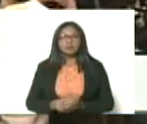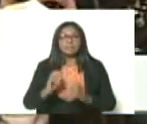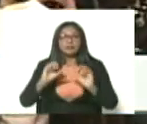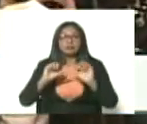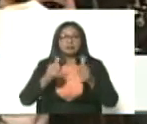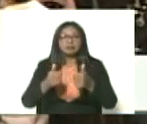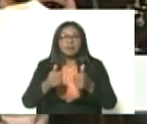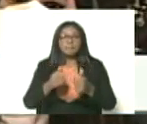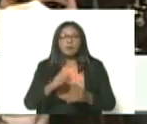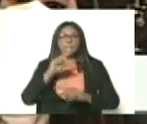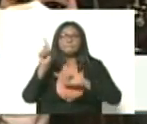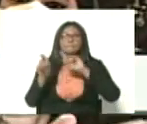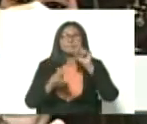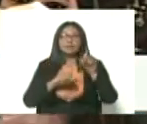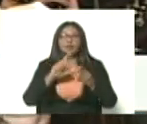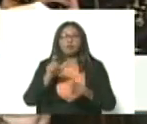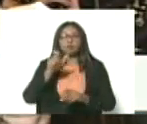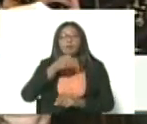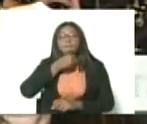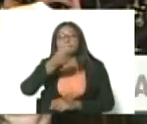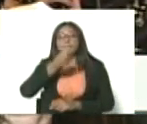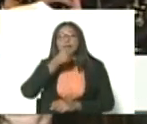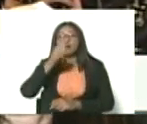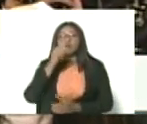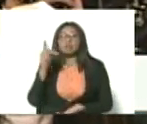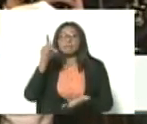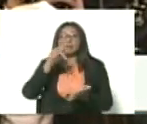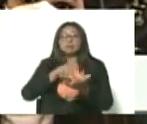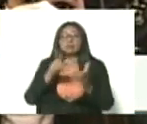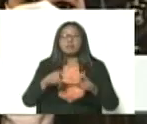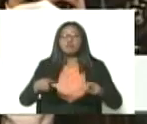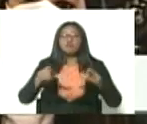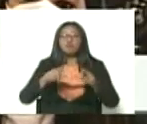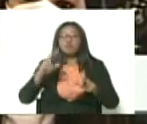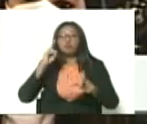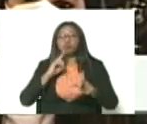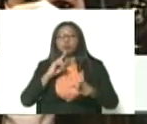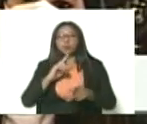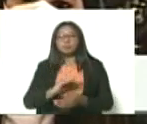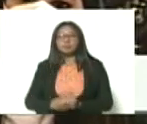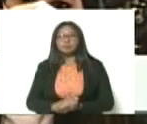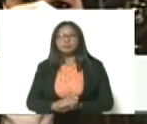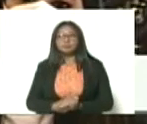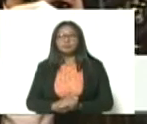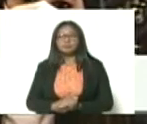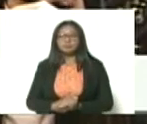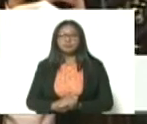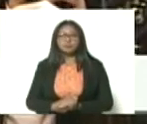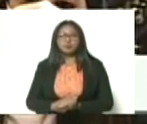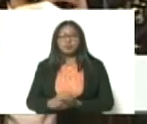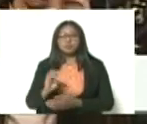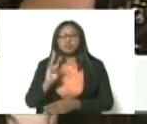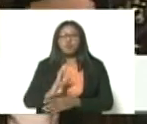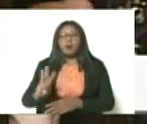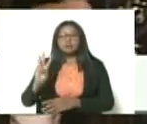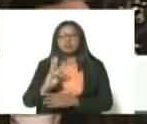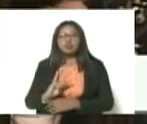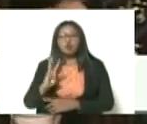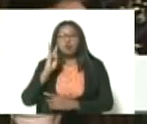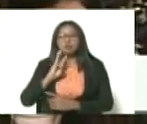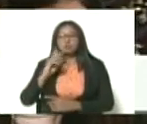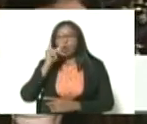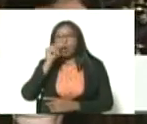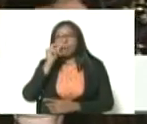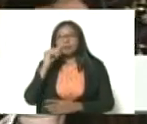Iniciamos el ciclo de preguntas con los periodistas que se encuentran en el salón con The Washington Post de Estados Unidos, Ana